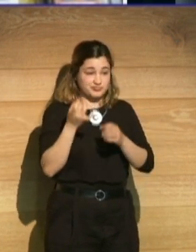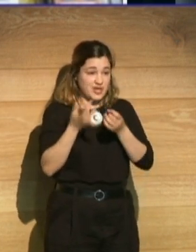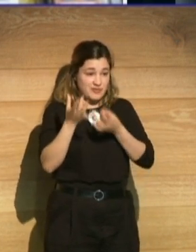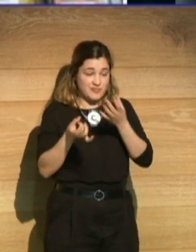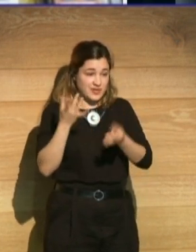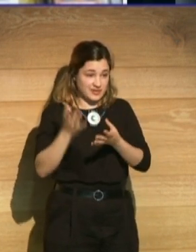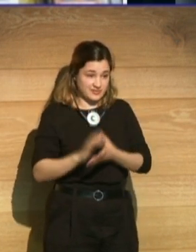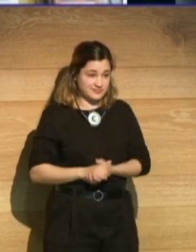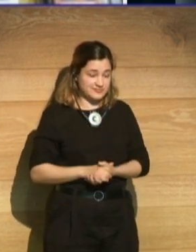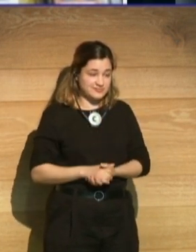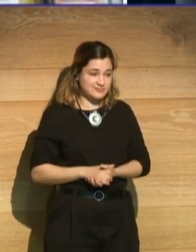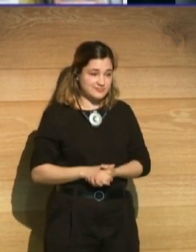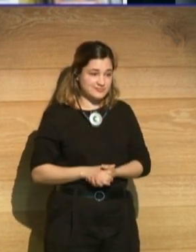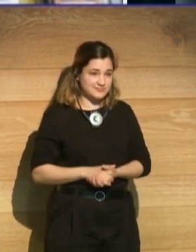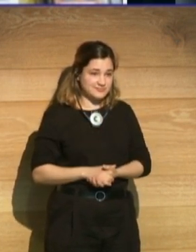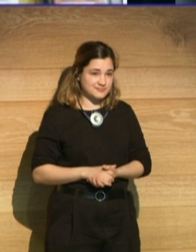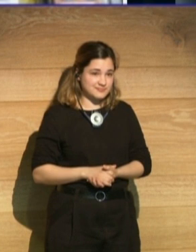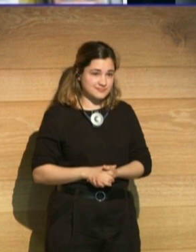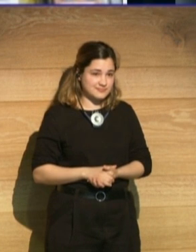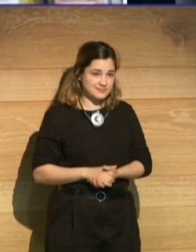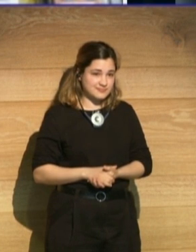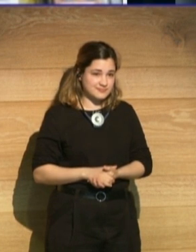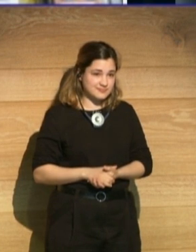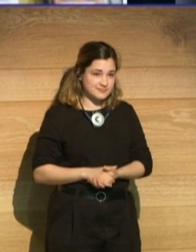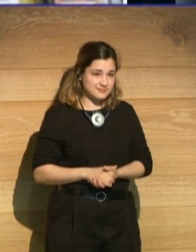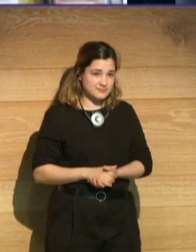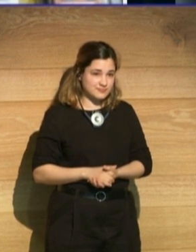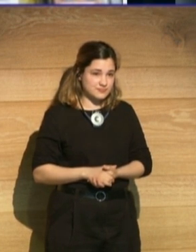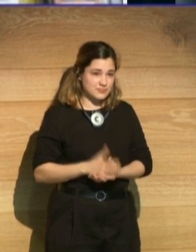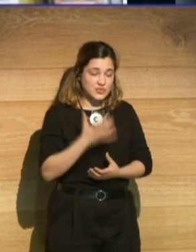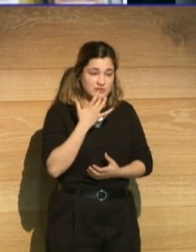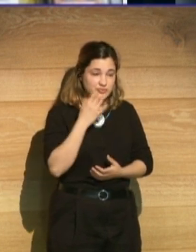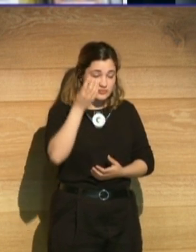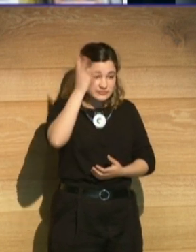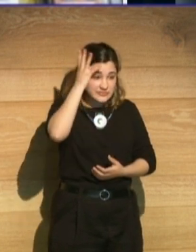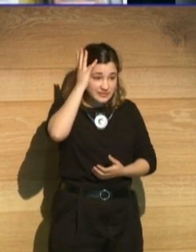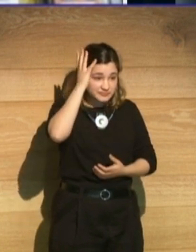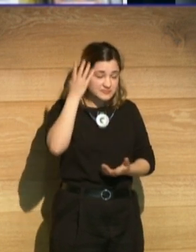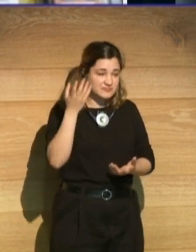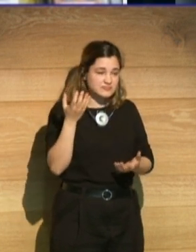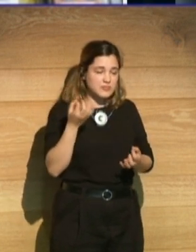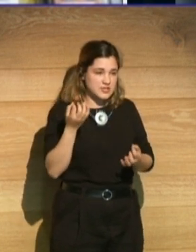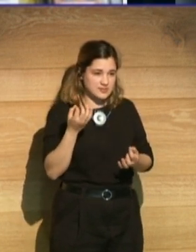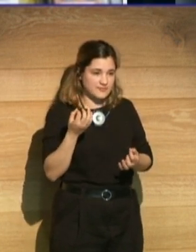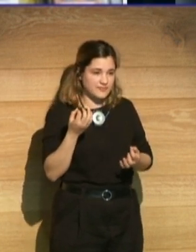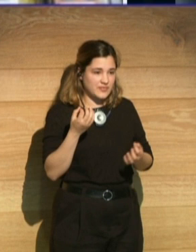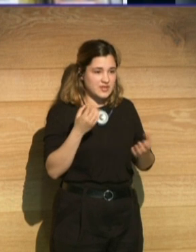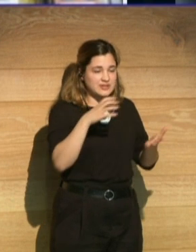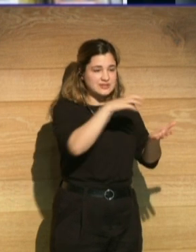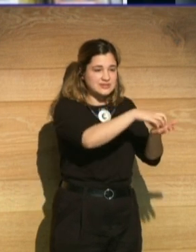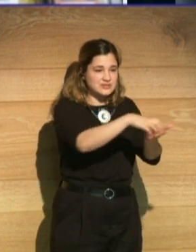lo característico de estos populismos, por ejemplo, Trump, es el desprecio hacia las